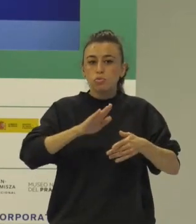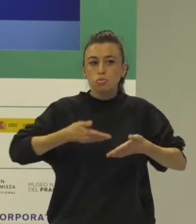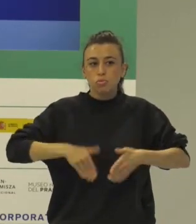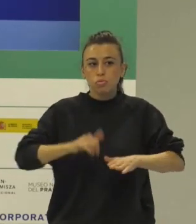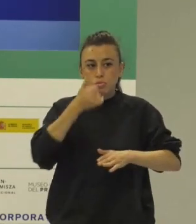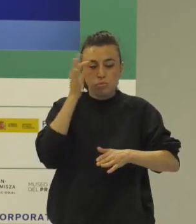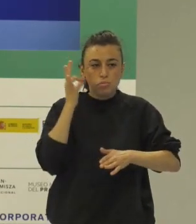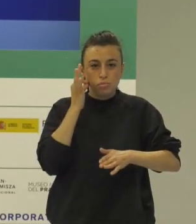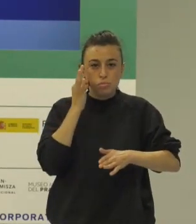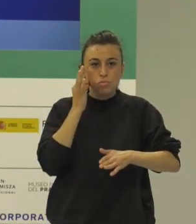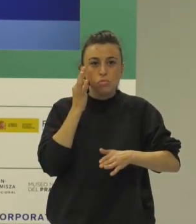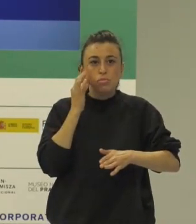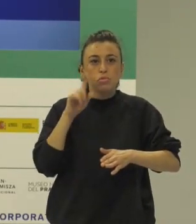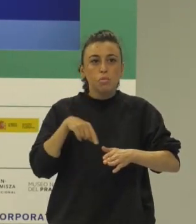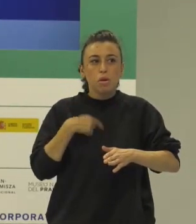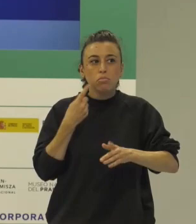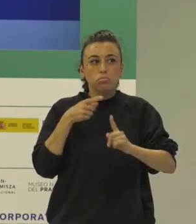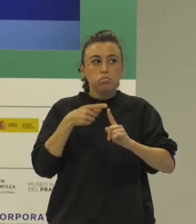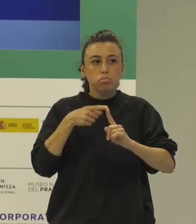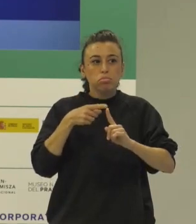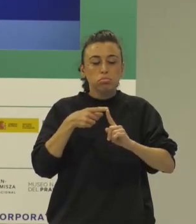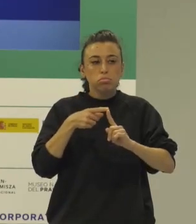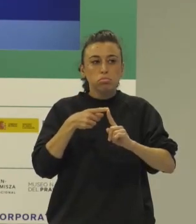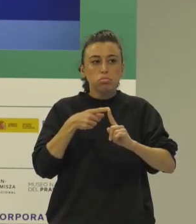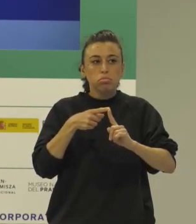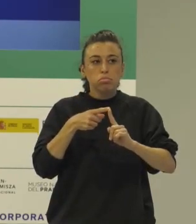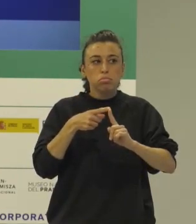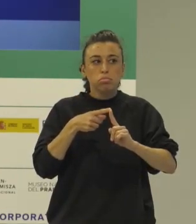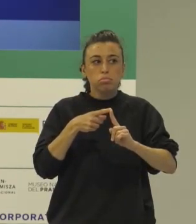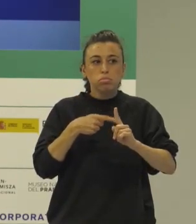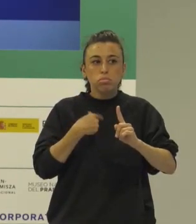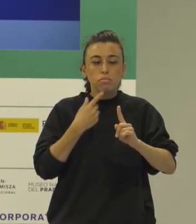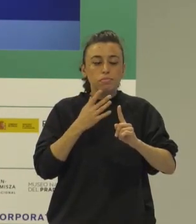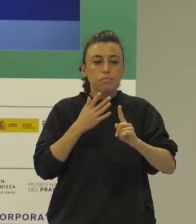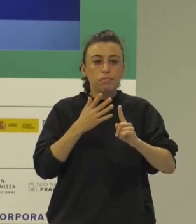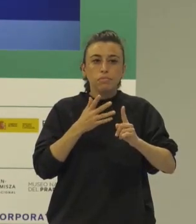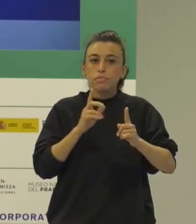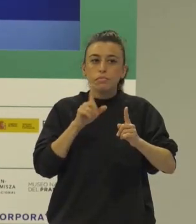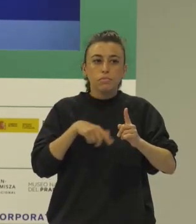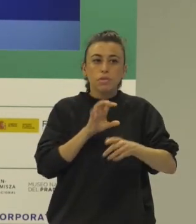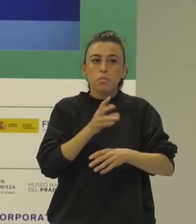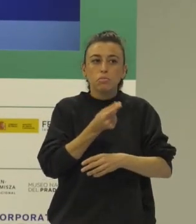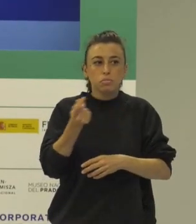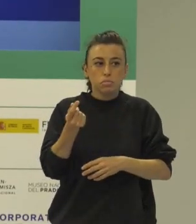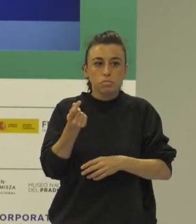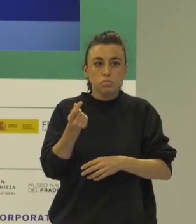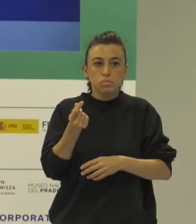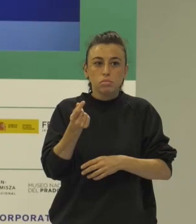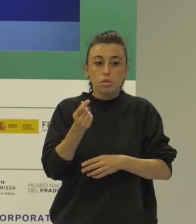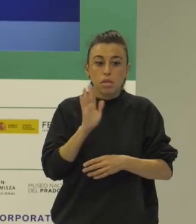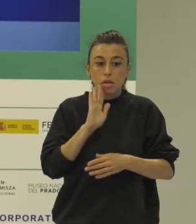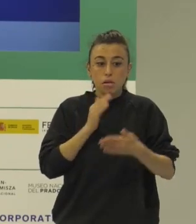sido acosados, hostigados por las autoridades y también han tenido que salir del país. En medio de eso, tuvo que cerrar su